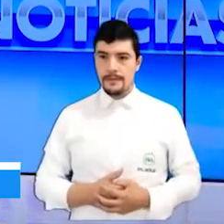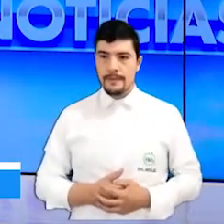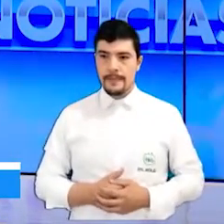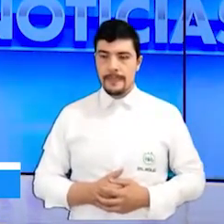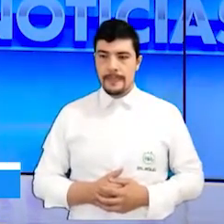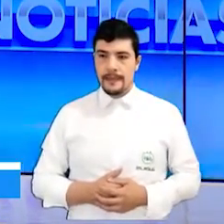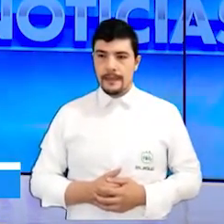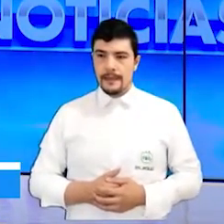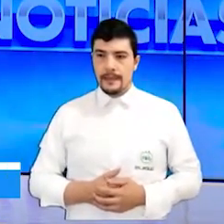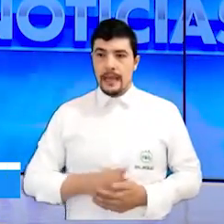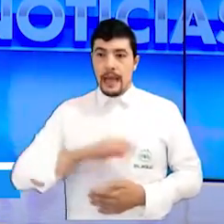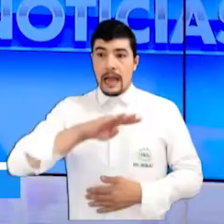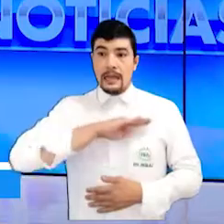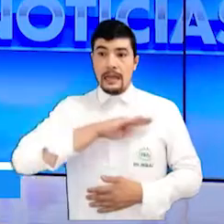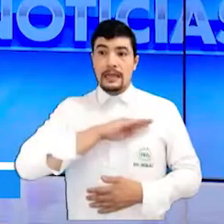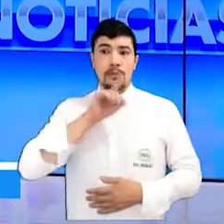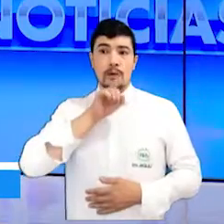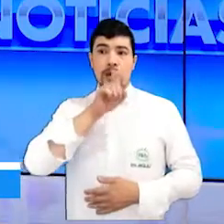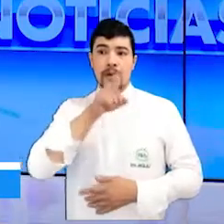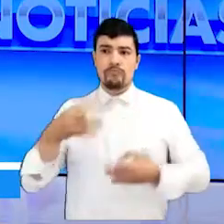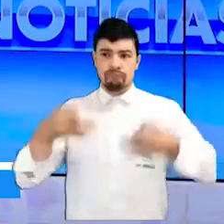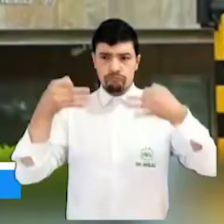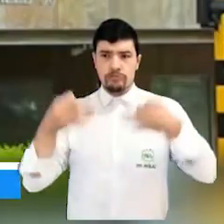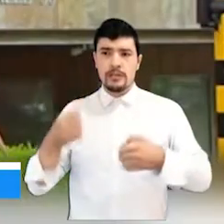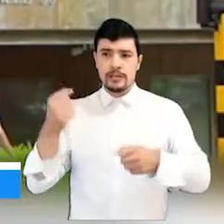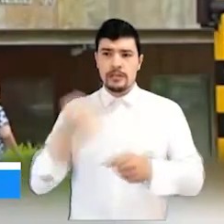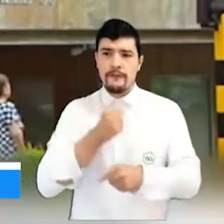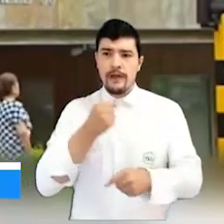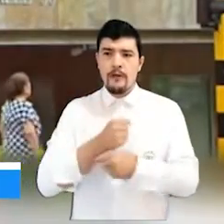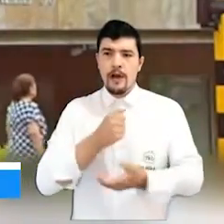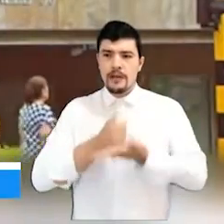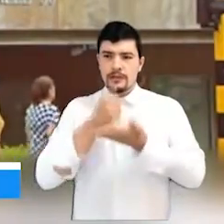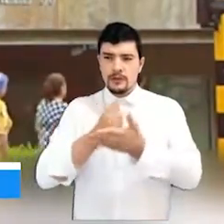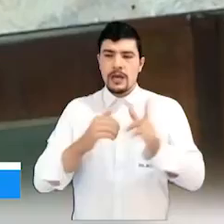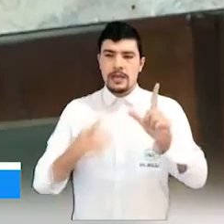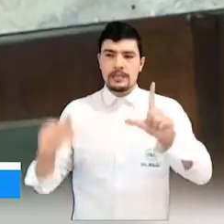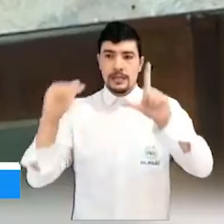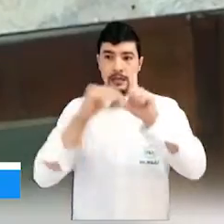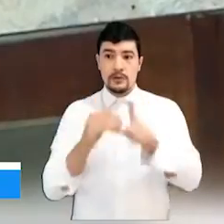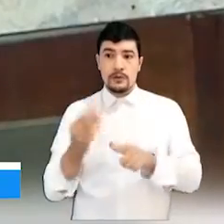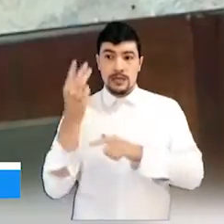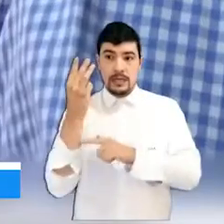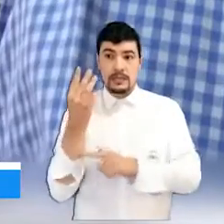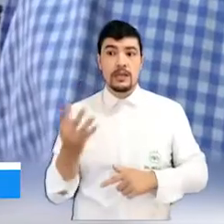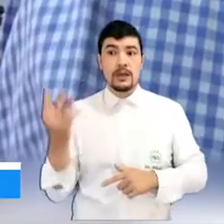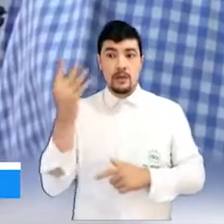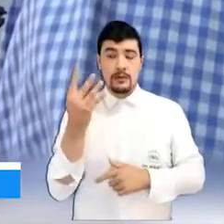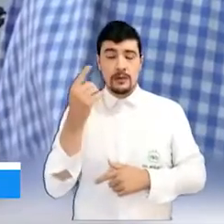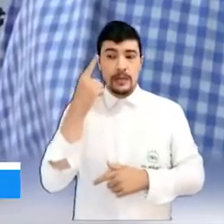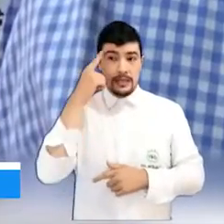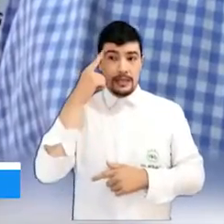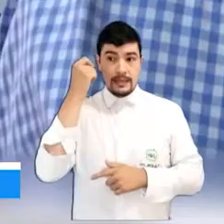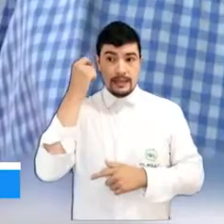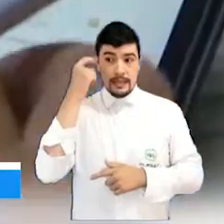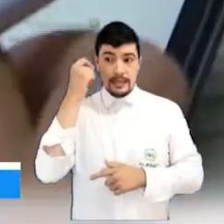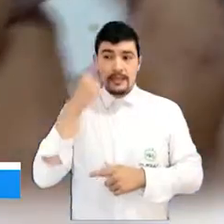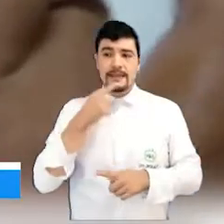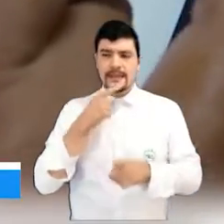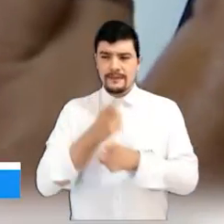la conforman los emprendedores y los independientes. De acuerdo a una encuesta realizada por la Cámara de Comercio de Bucaramanga,